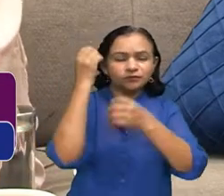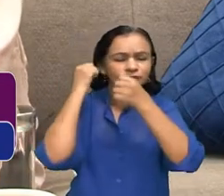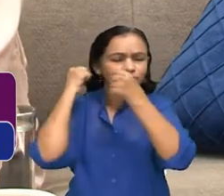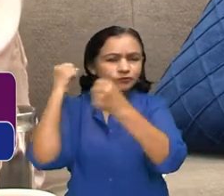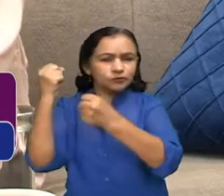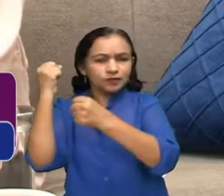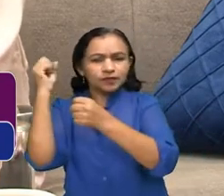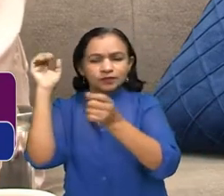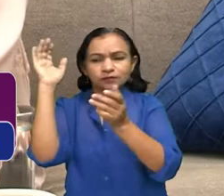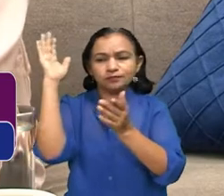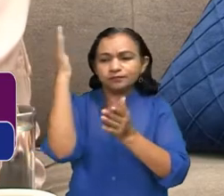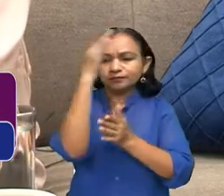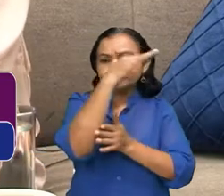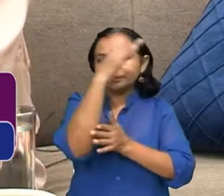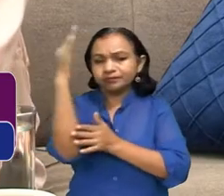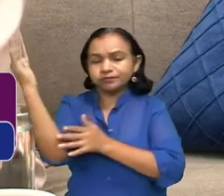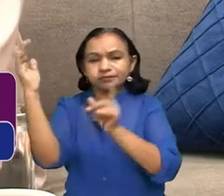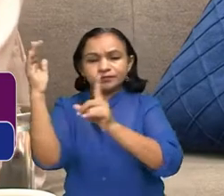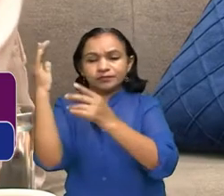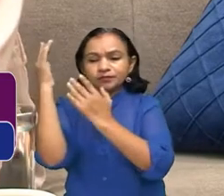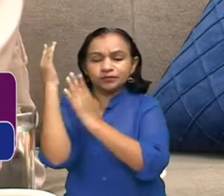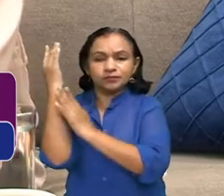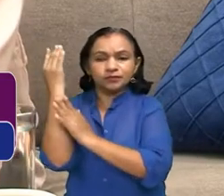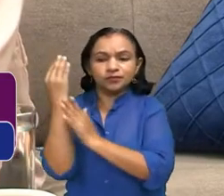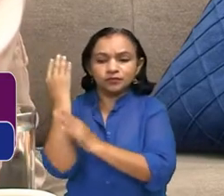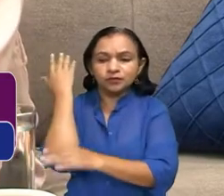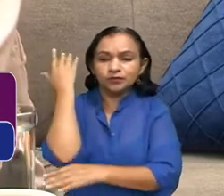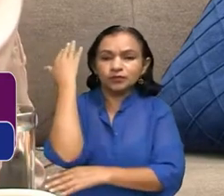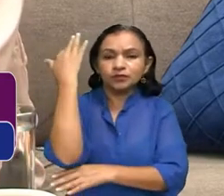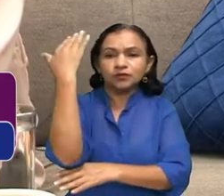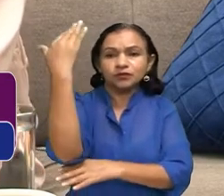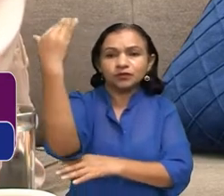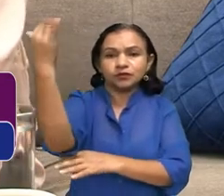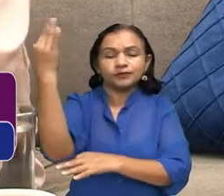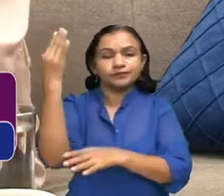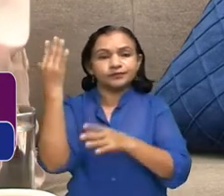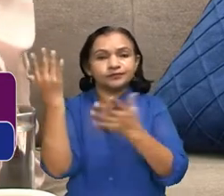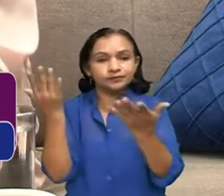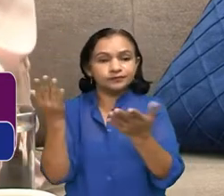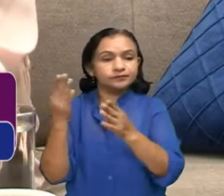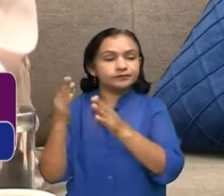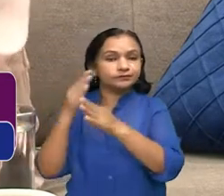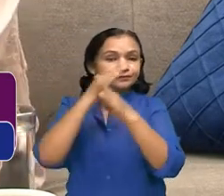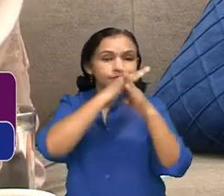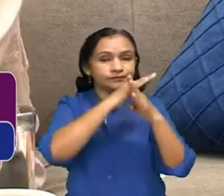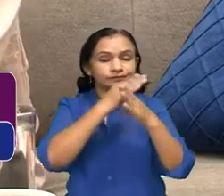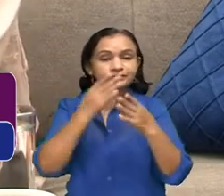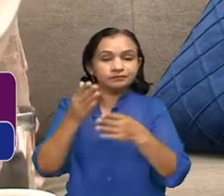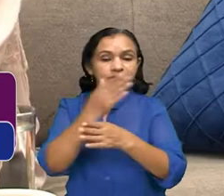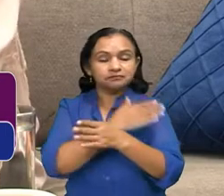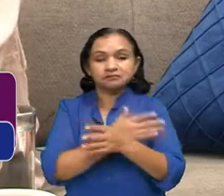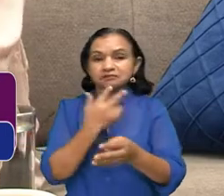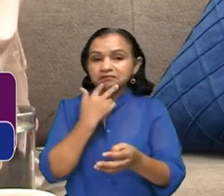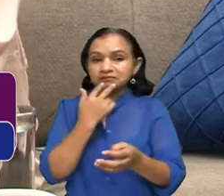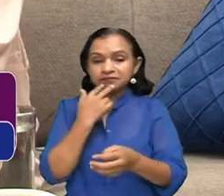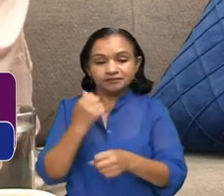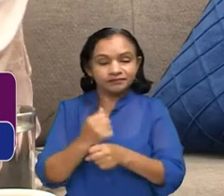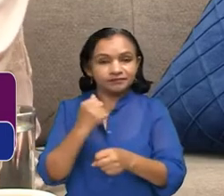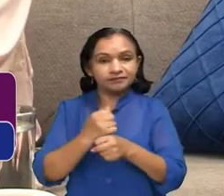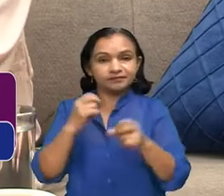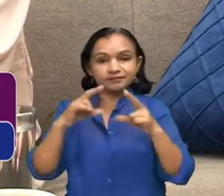implica venir a transformar un producto, una planta que prácticamente nadie la trabaja en Nicaragua, no